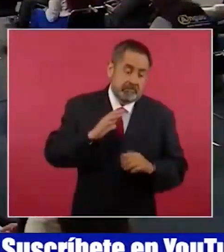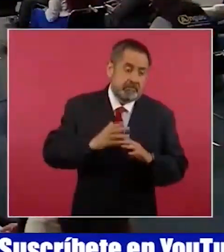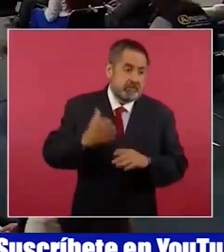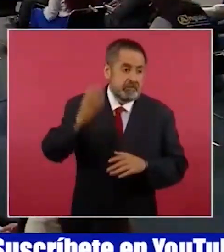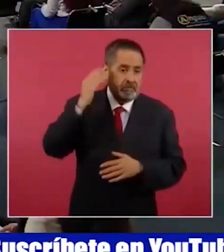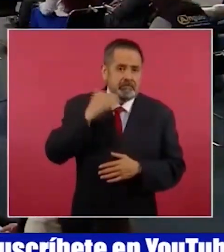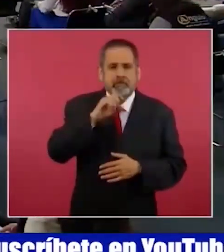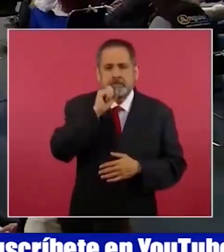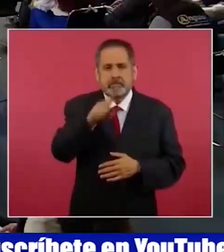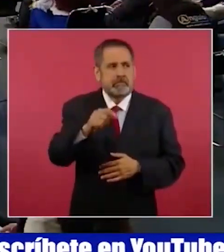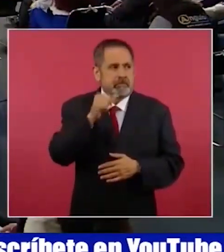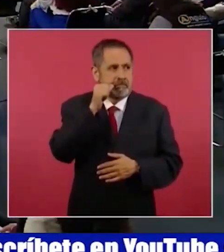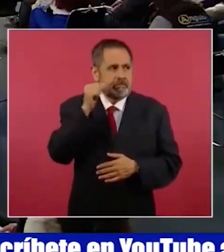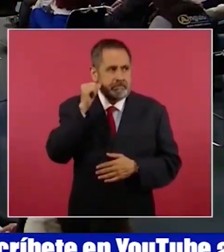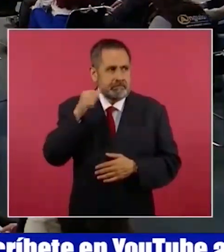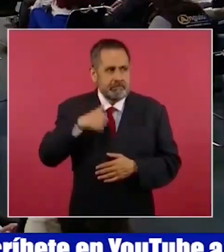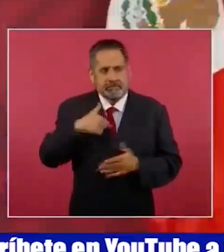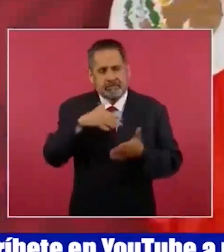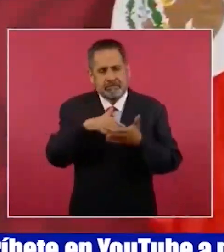Y también ayer leí